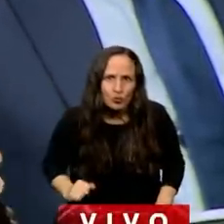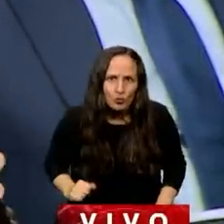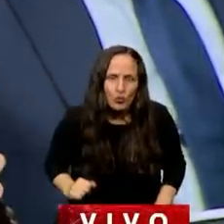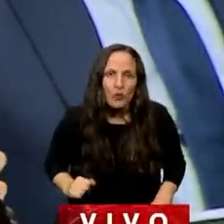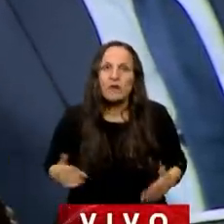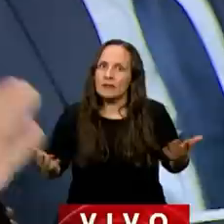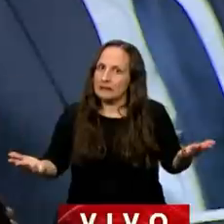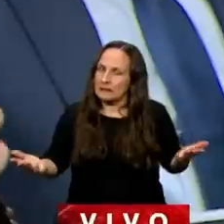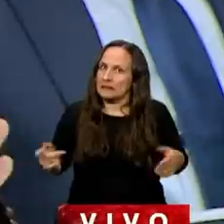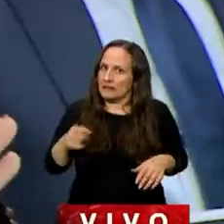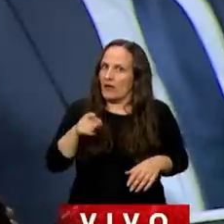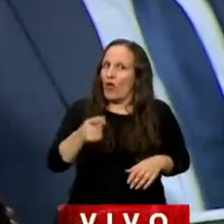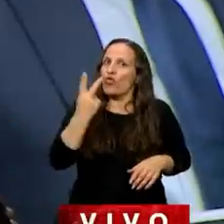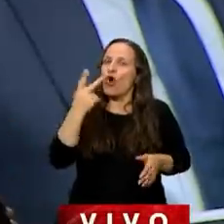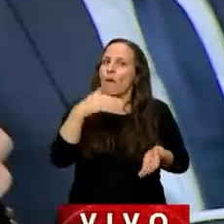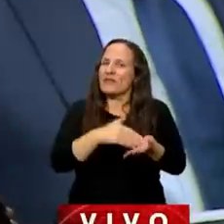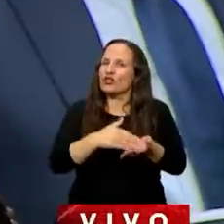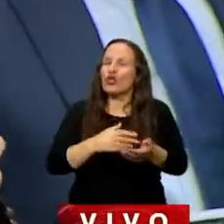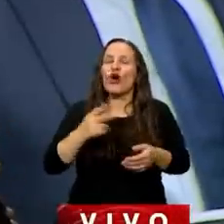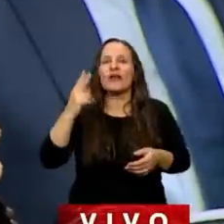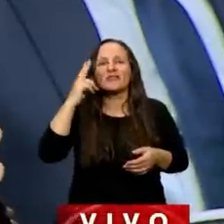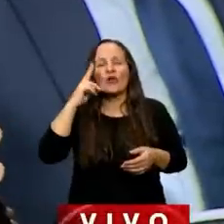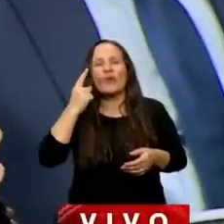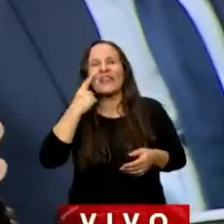su existencia,